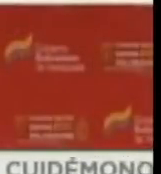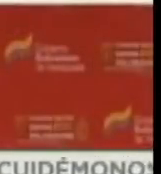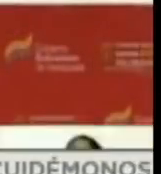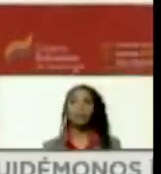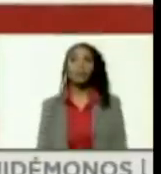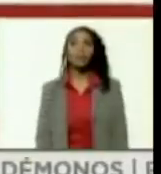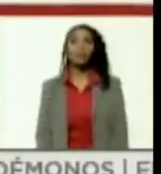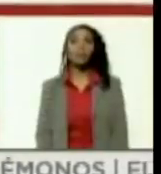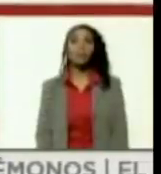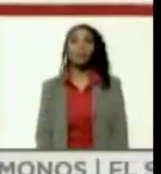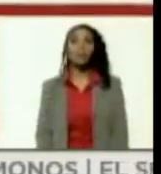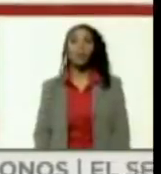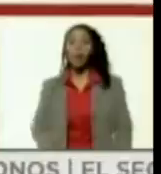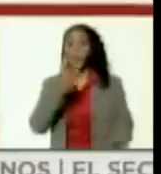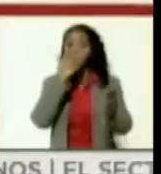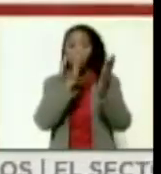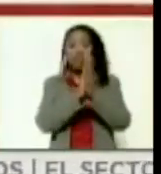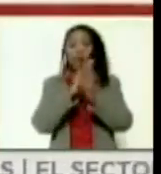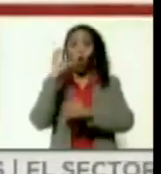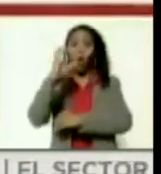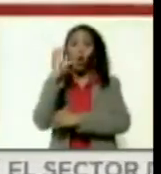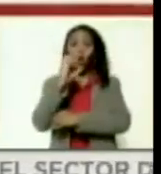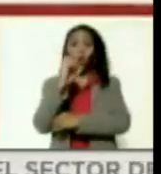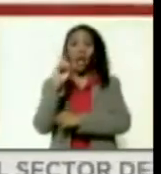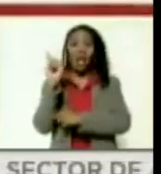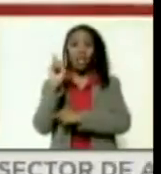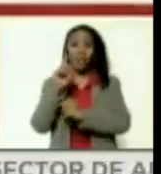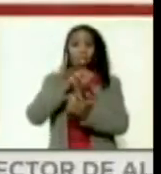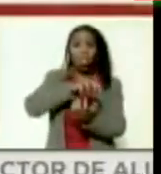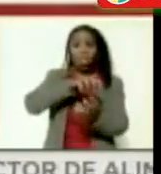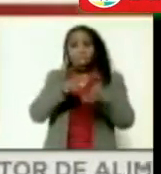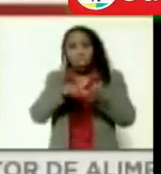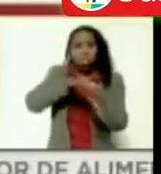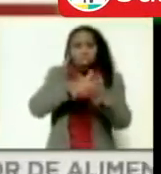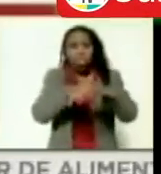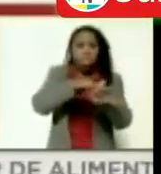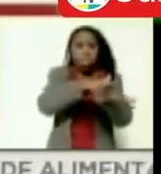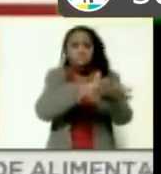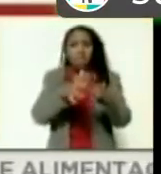con Colombia es altamente porosa, permeable,